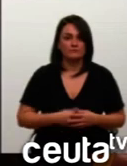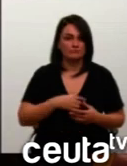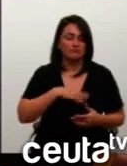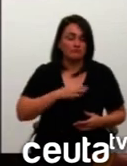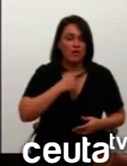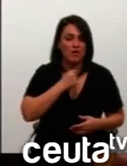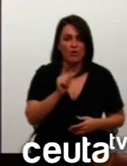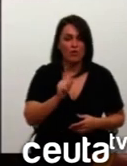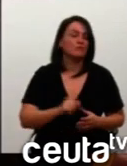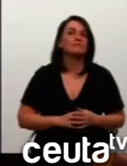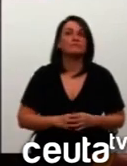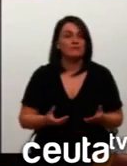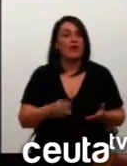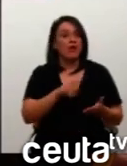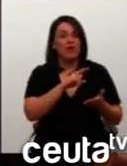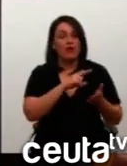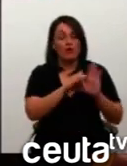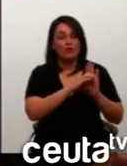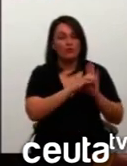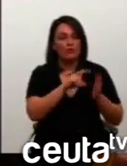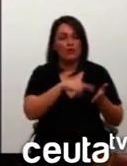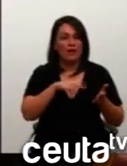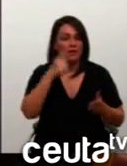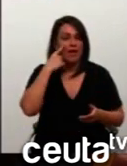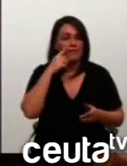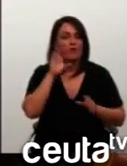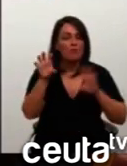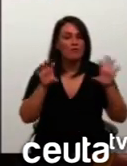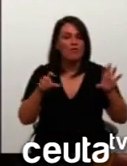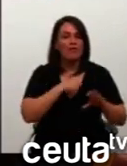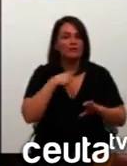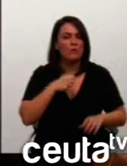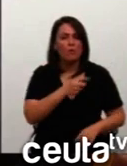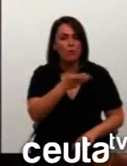Bueno, léase usted la Constitución, a ver cuántas comunidades autónomas hay. Creo que hay 17, ¿no?